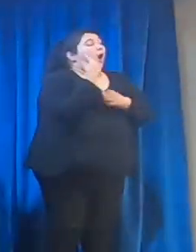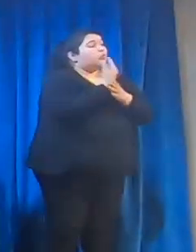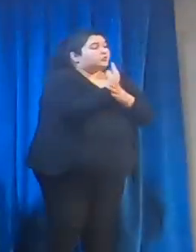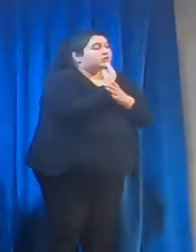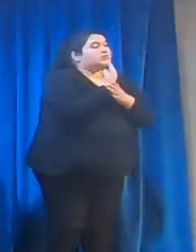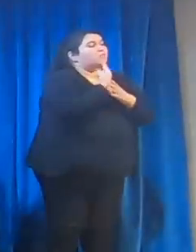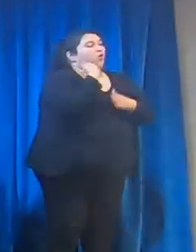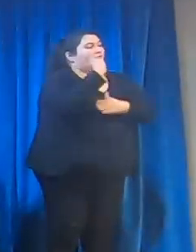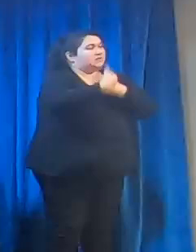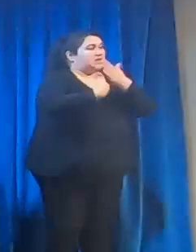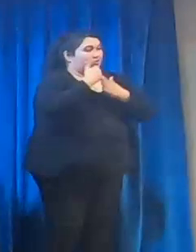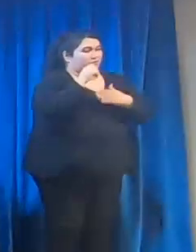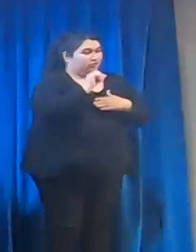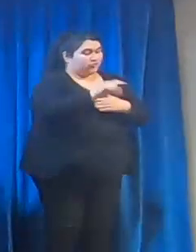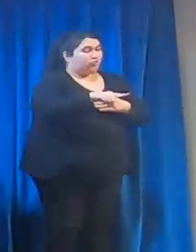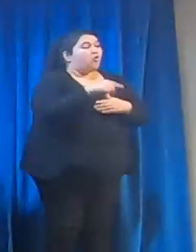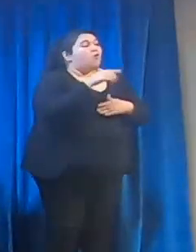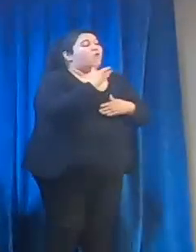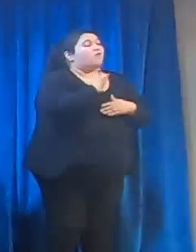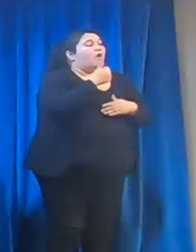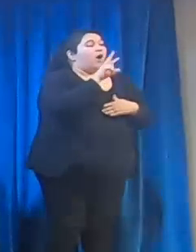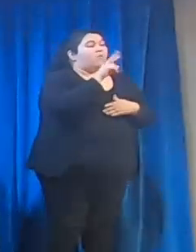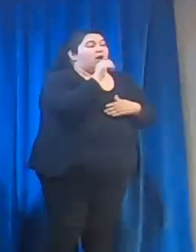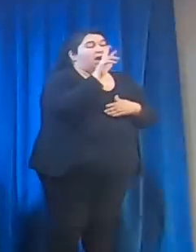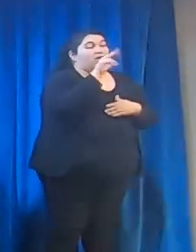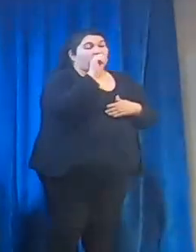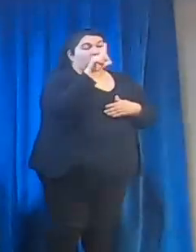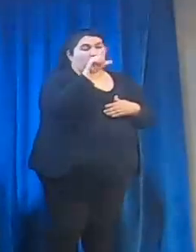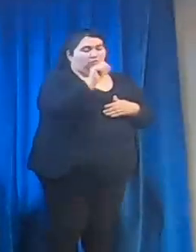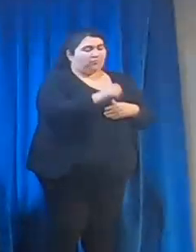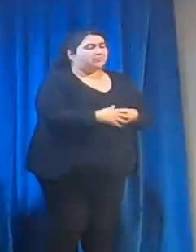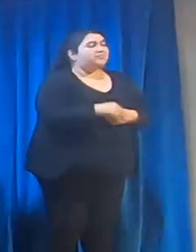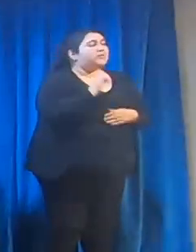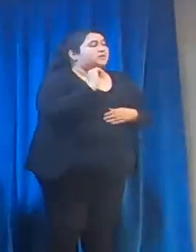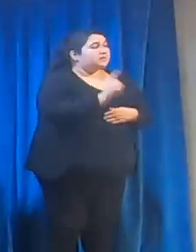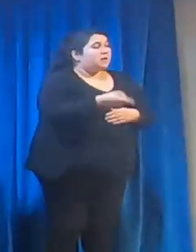desarrollo en la Universidad Favaloro. También realizó un